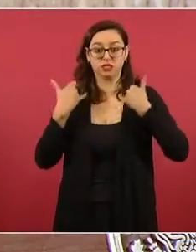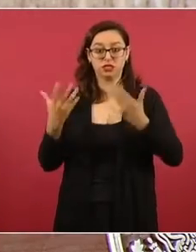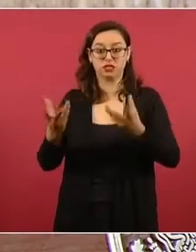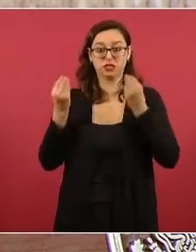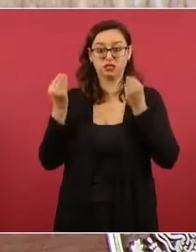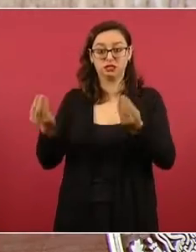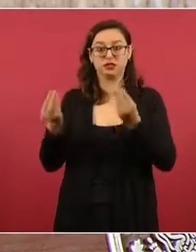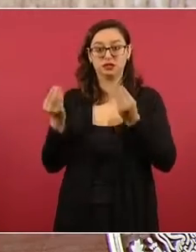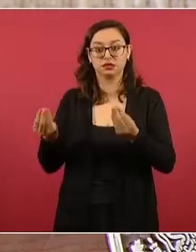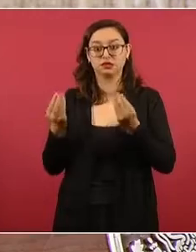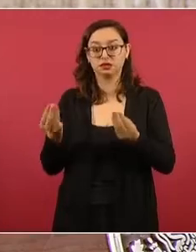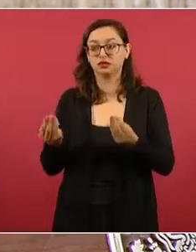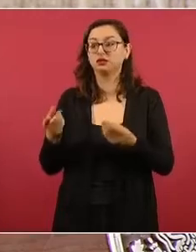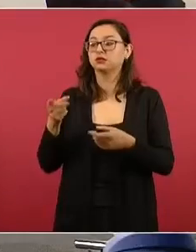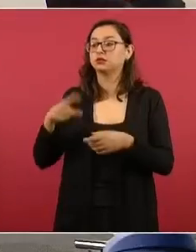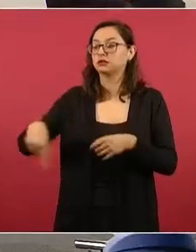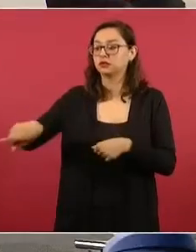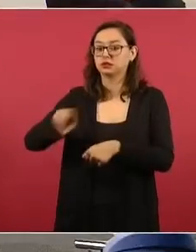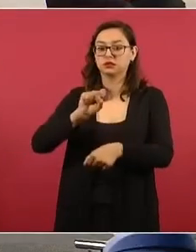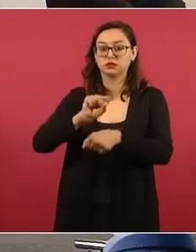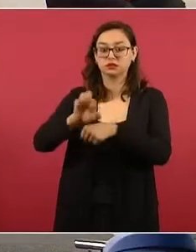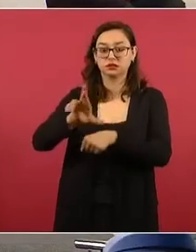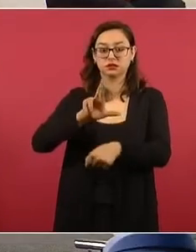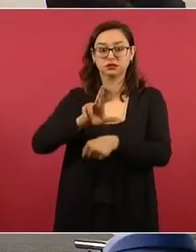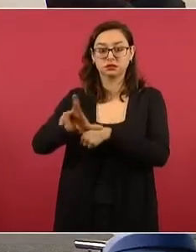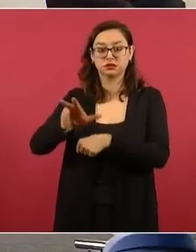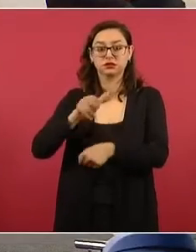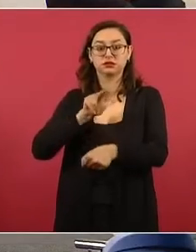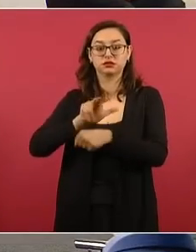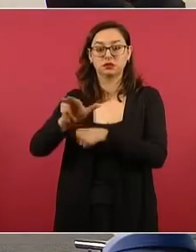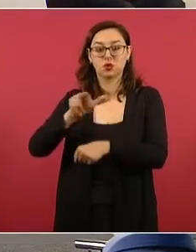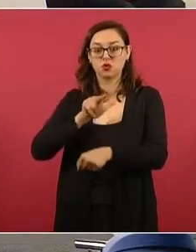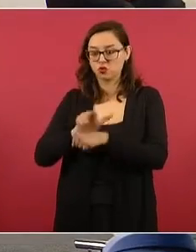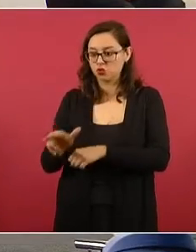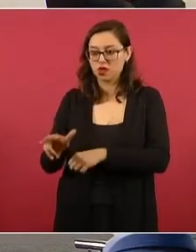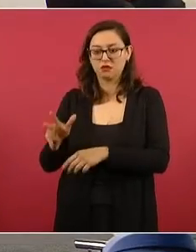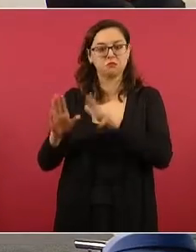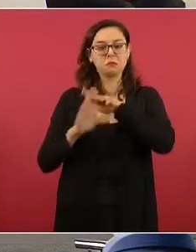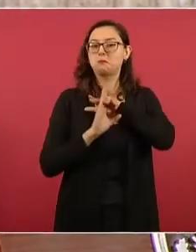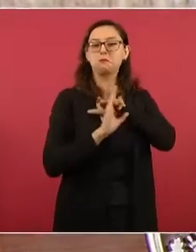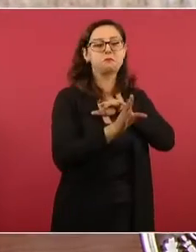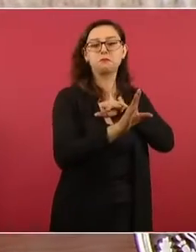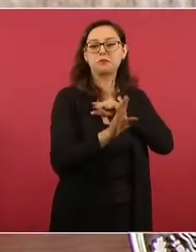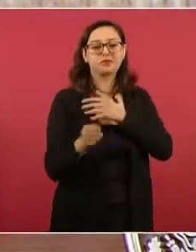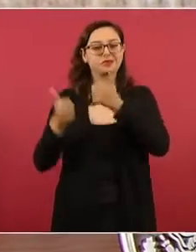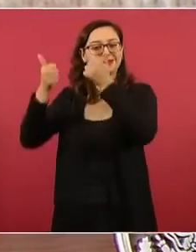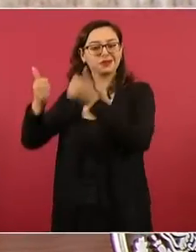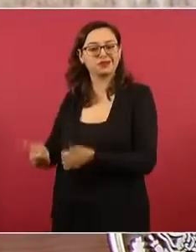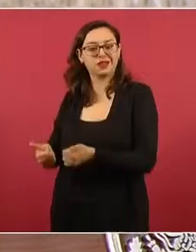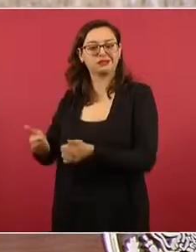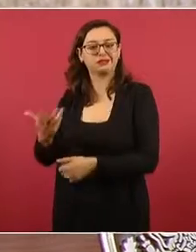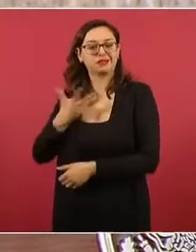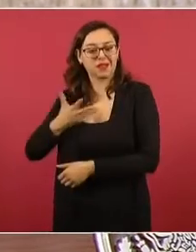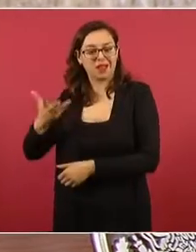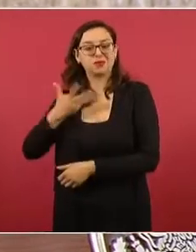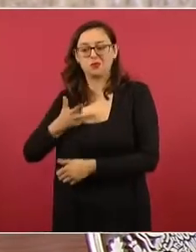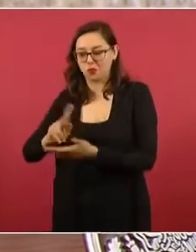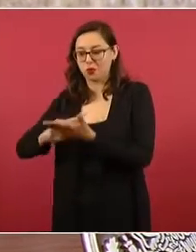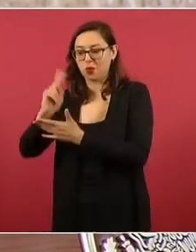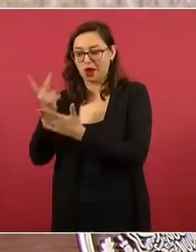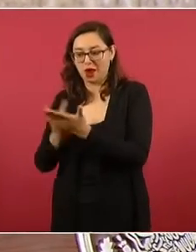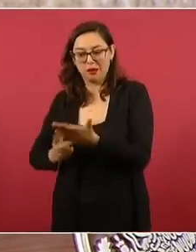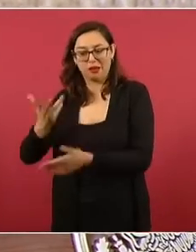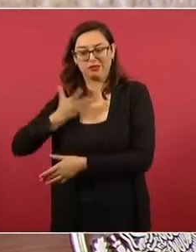en El Salvador, en Honduras, se queden en sus comunidades. Lo podemos